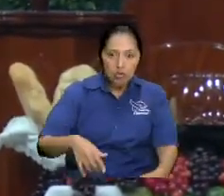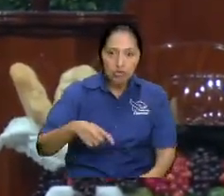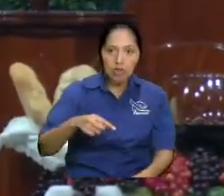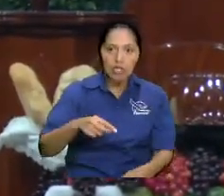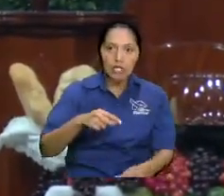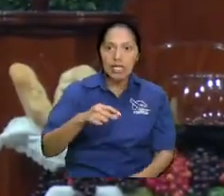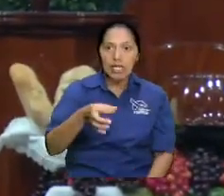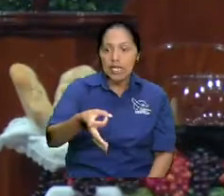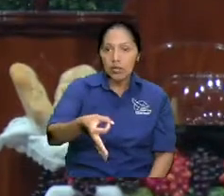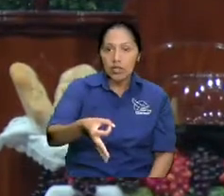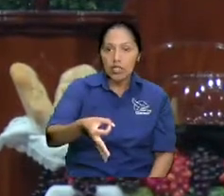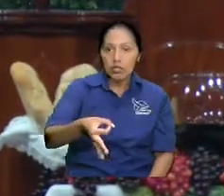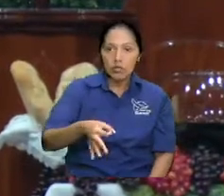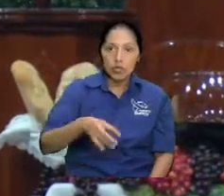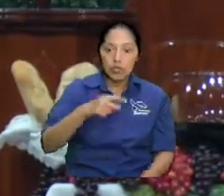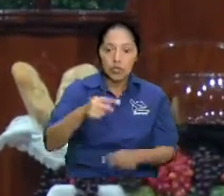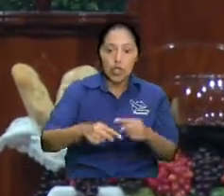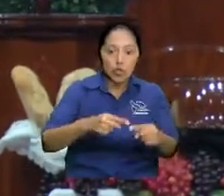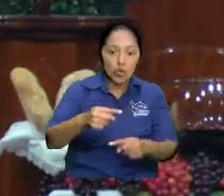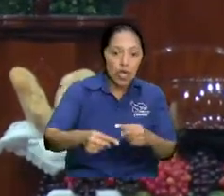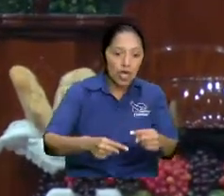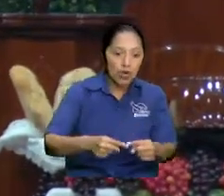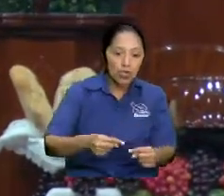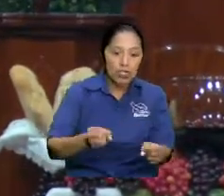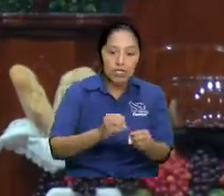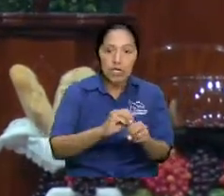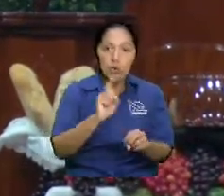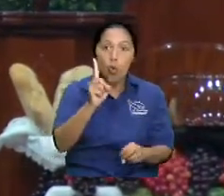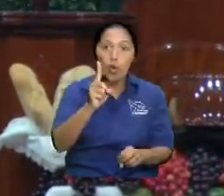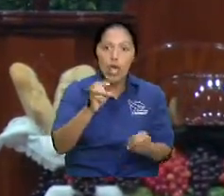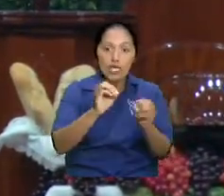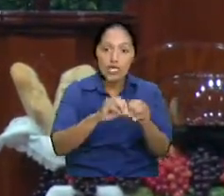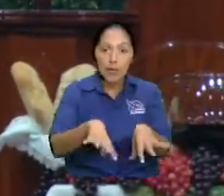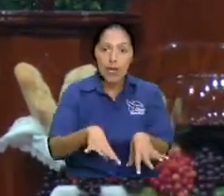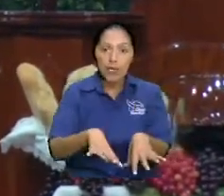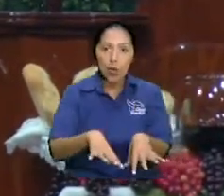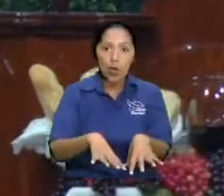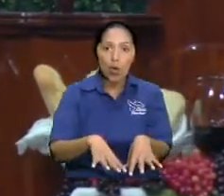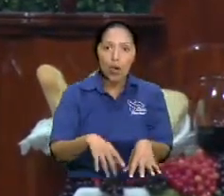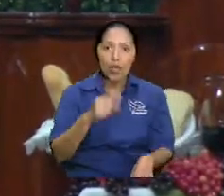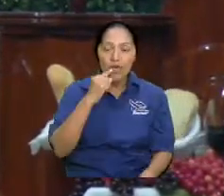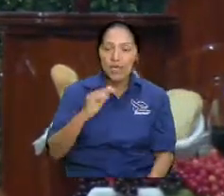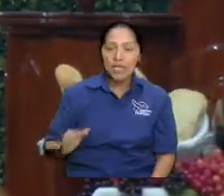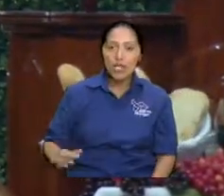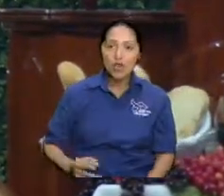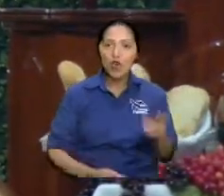otra. Y entonces regresó con su mamá y le dijo, mamá, mamá, se me cayó la ofrenda.